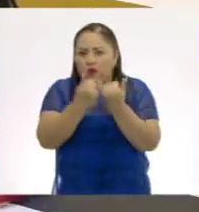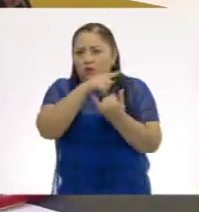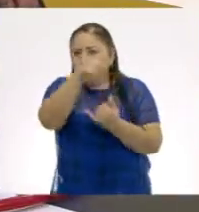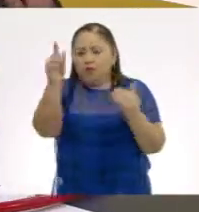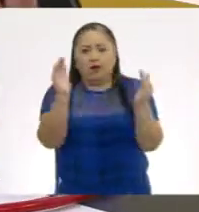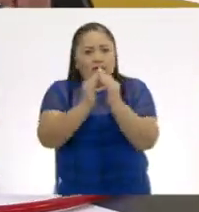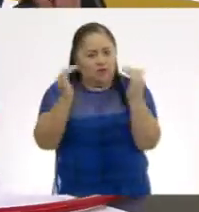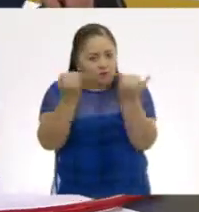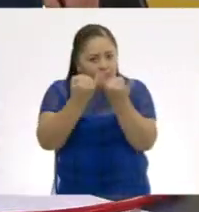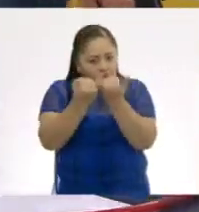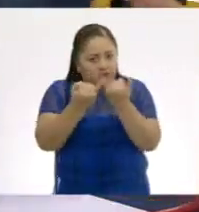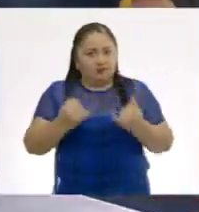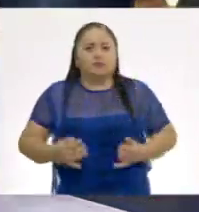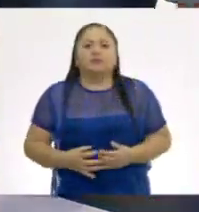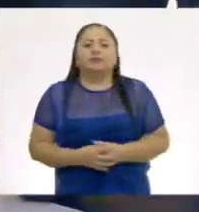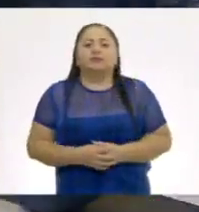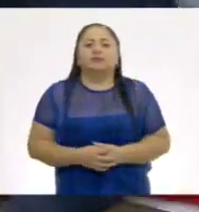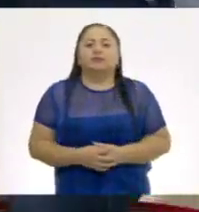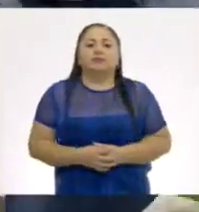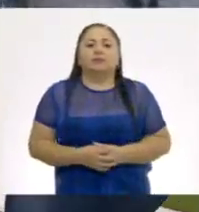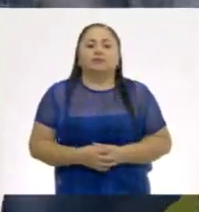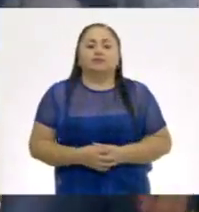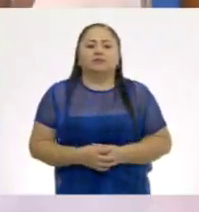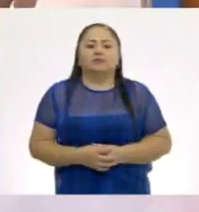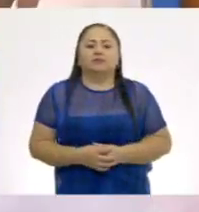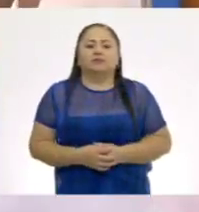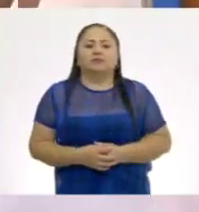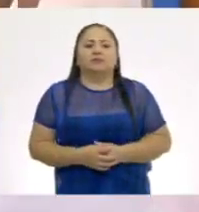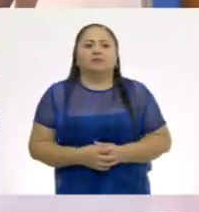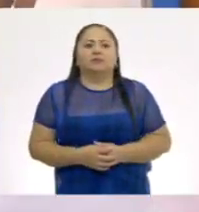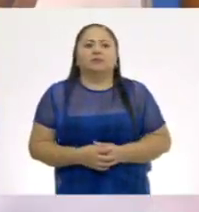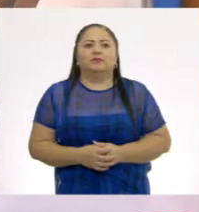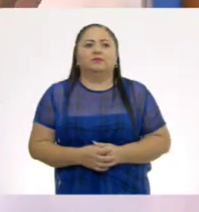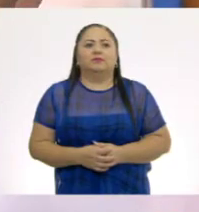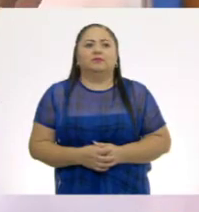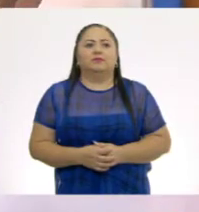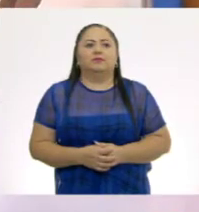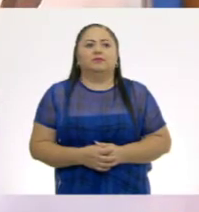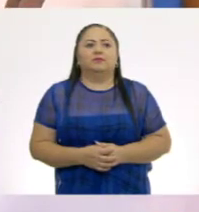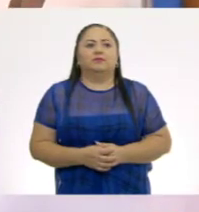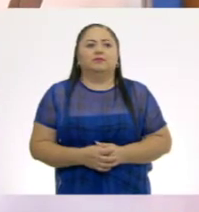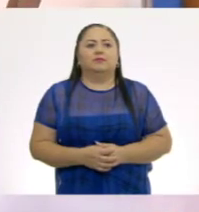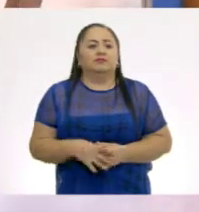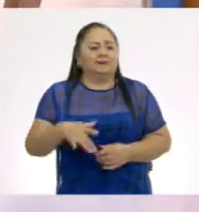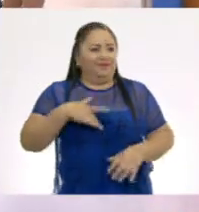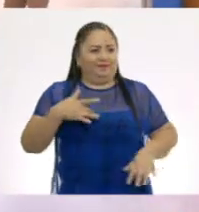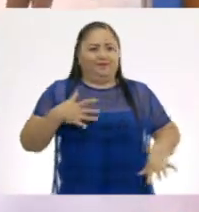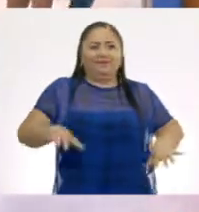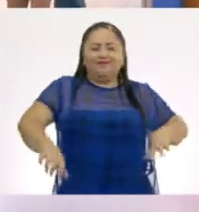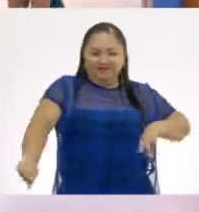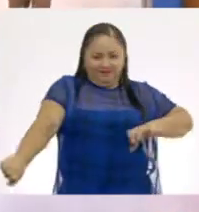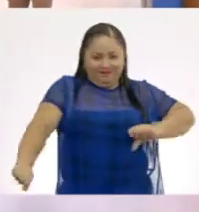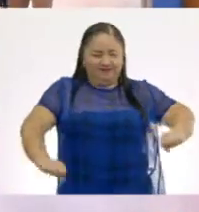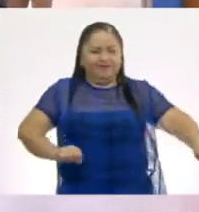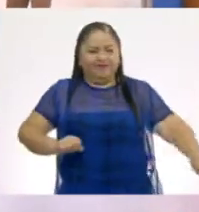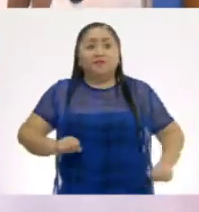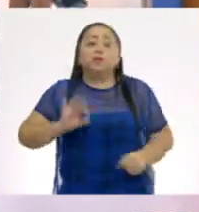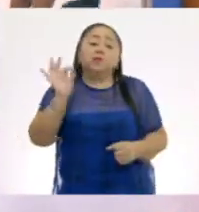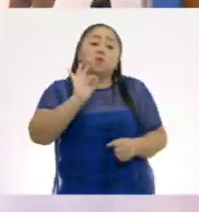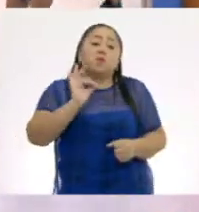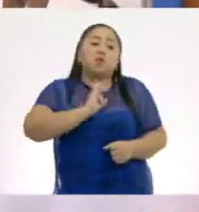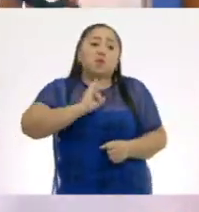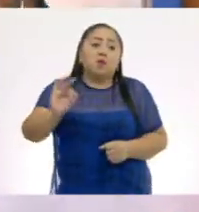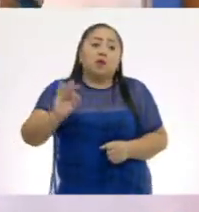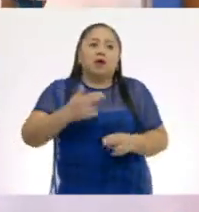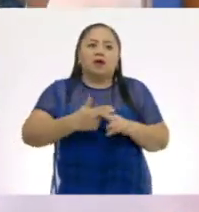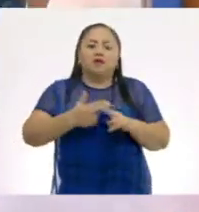sus casas. Exactamente. Sí, aquí, exactamente. Y a lo mejor podemos hacer